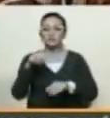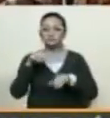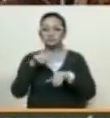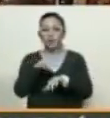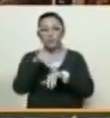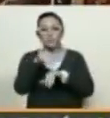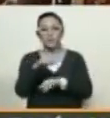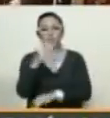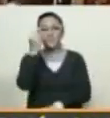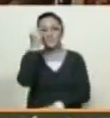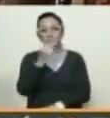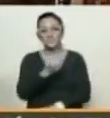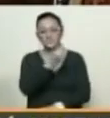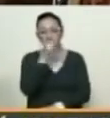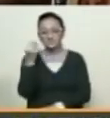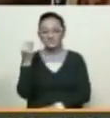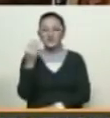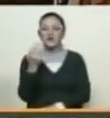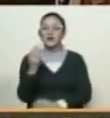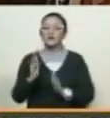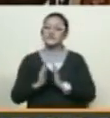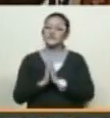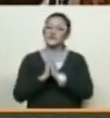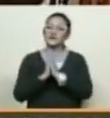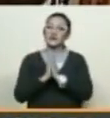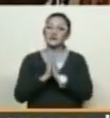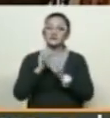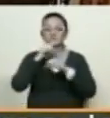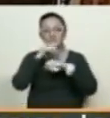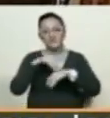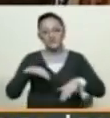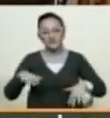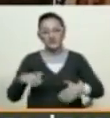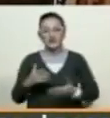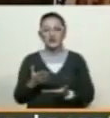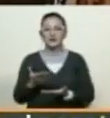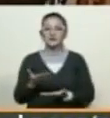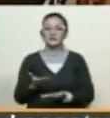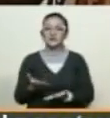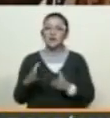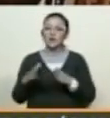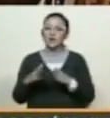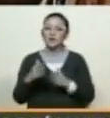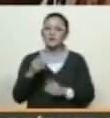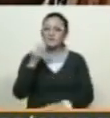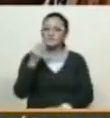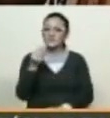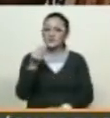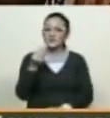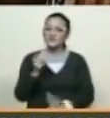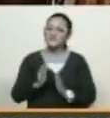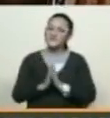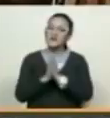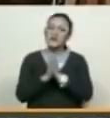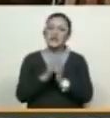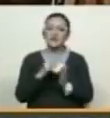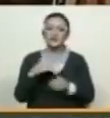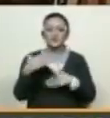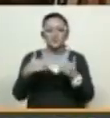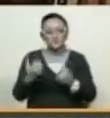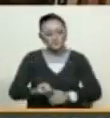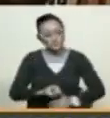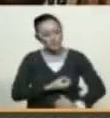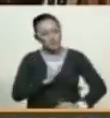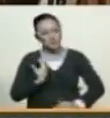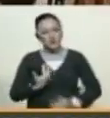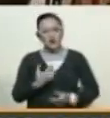de nuestra Divina Pastora. Que la Virgen nos bendiga, que la Virgen nos haga ser cada día mejores seres humanos,